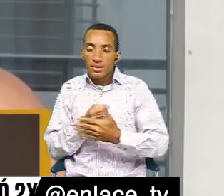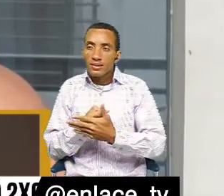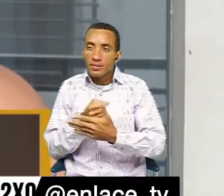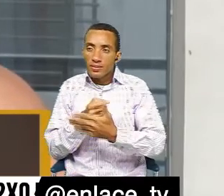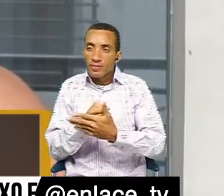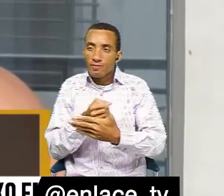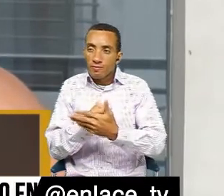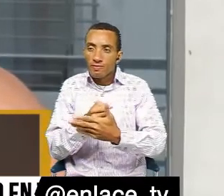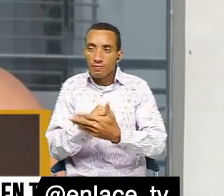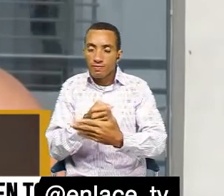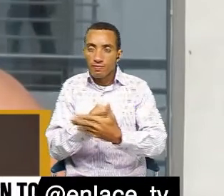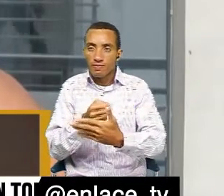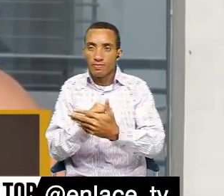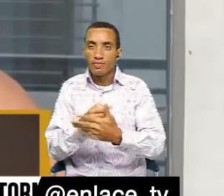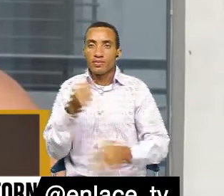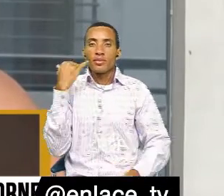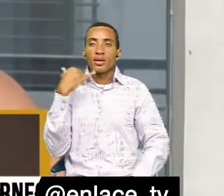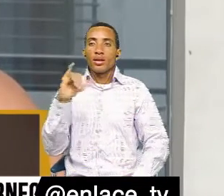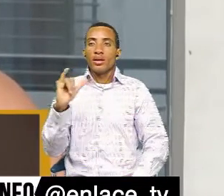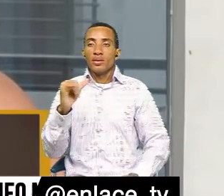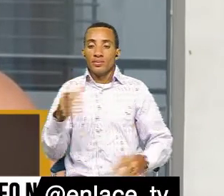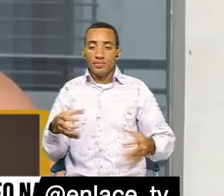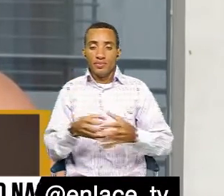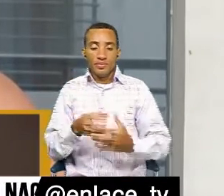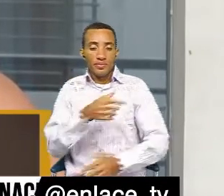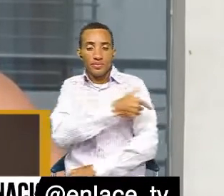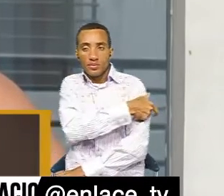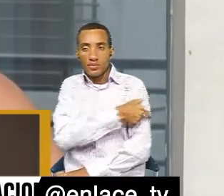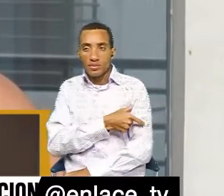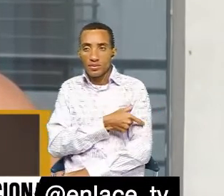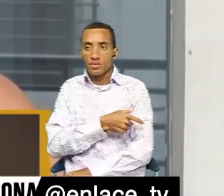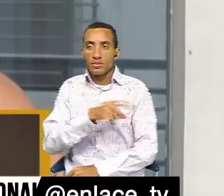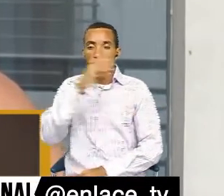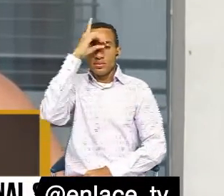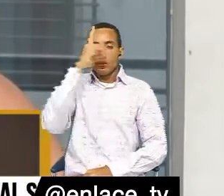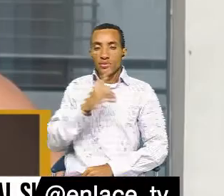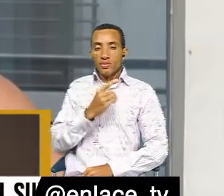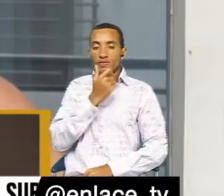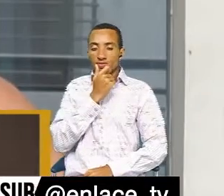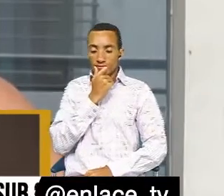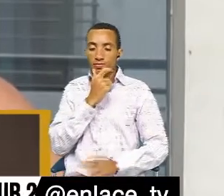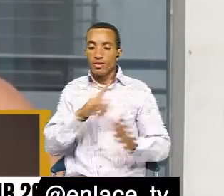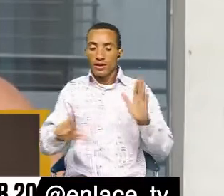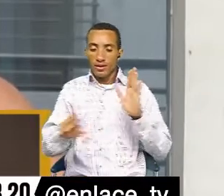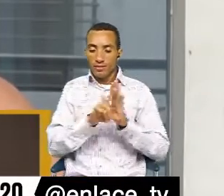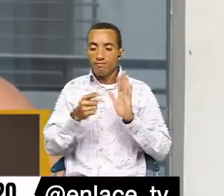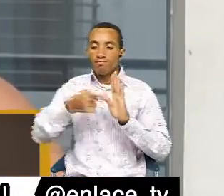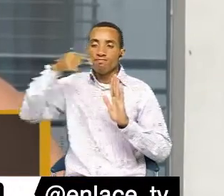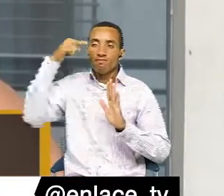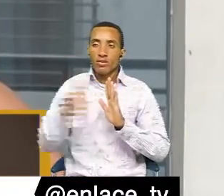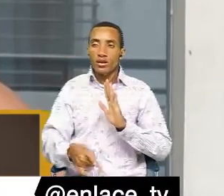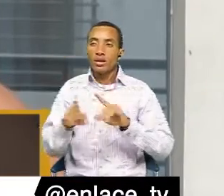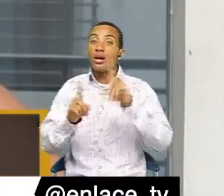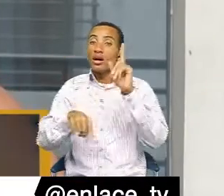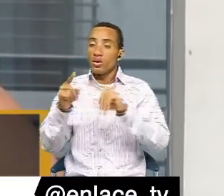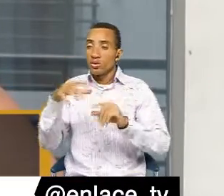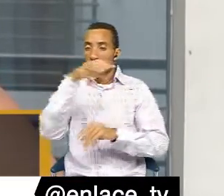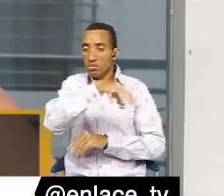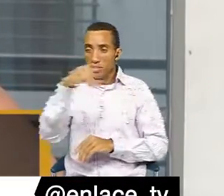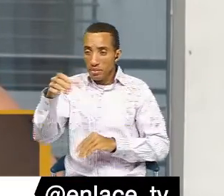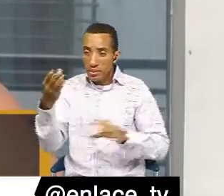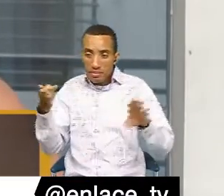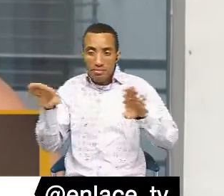tanto ya el comité ha decidido que es necesario pues aplicar la ley con el cierre de algunos establecimientos, porque la ciudadanía